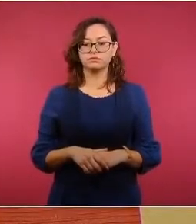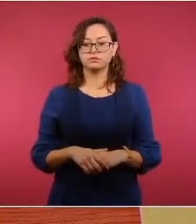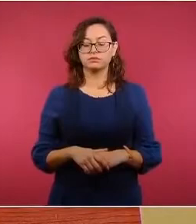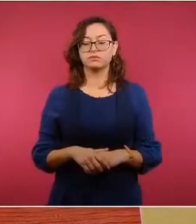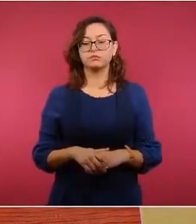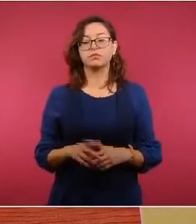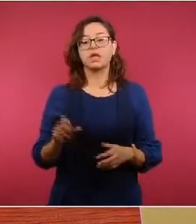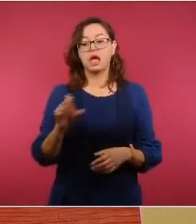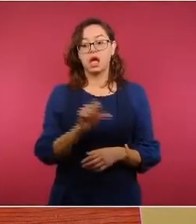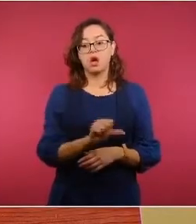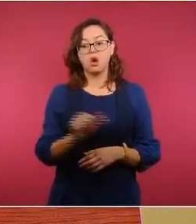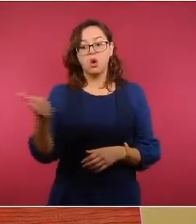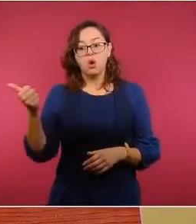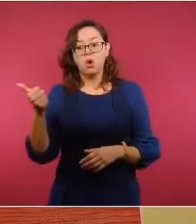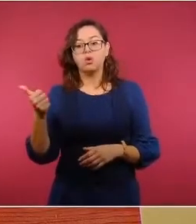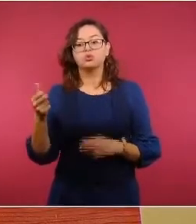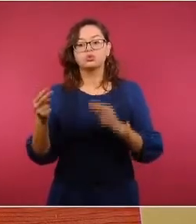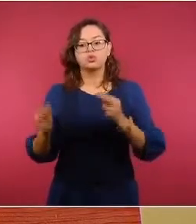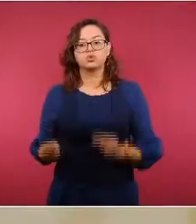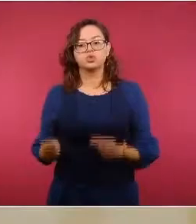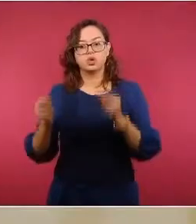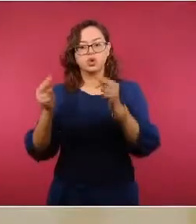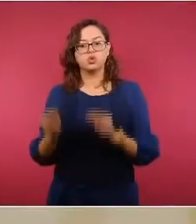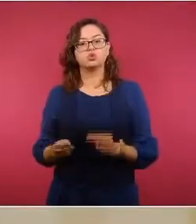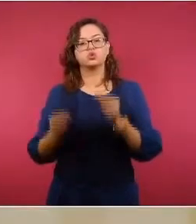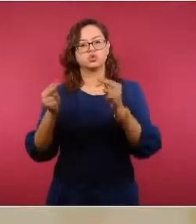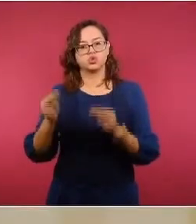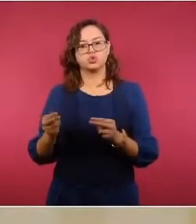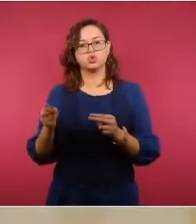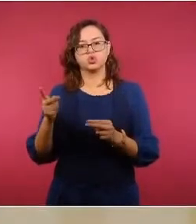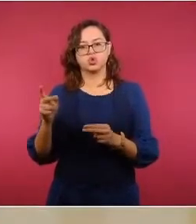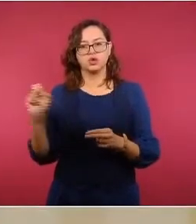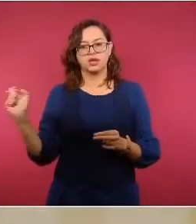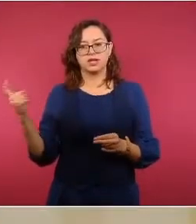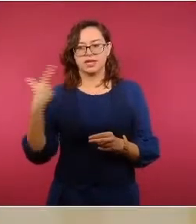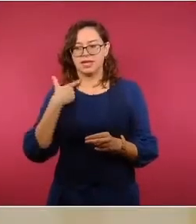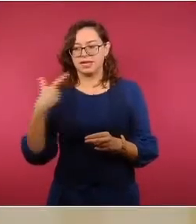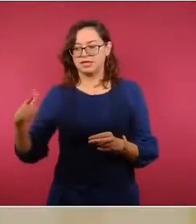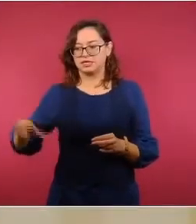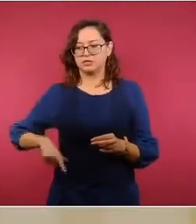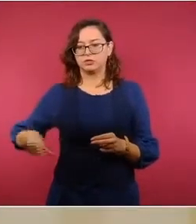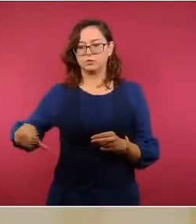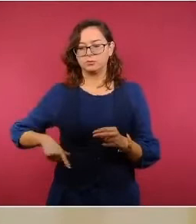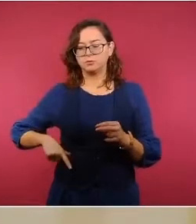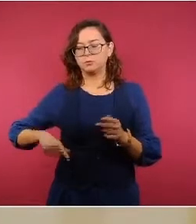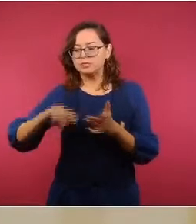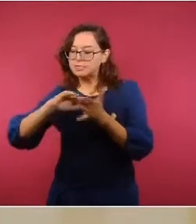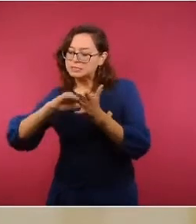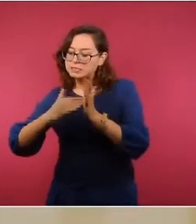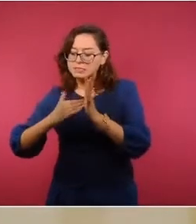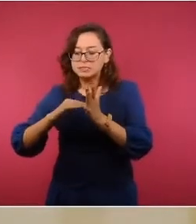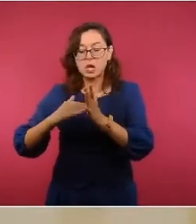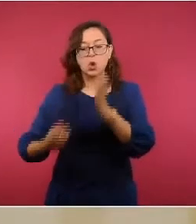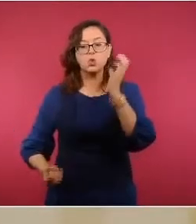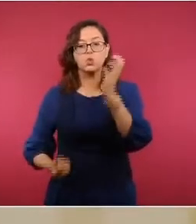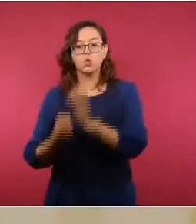proyectado en la construcción del nuevo aeropuerto de Texcoco,